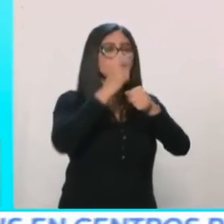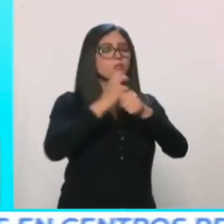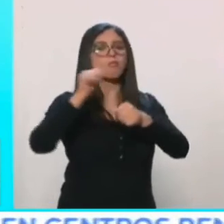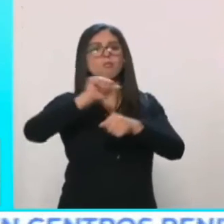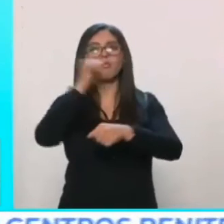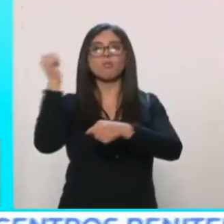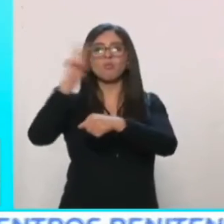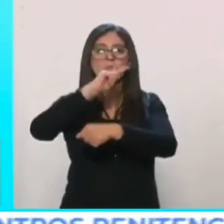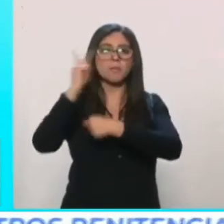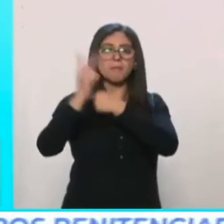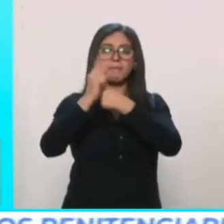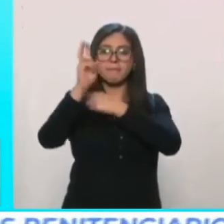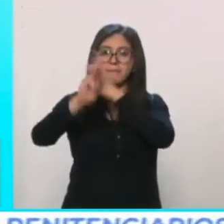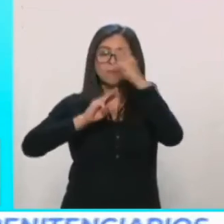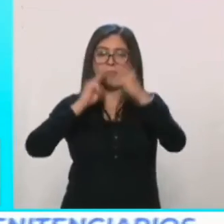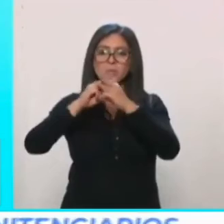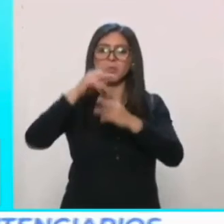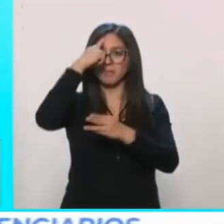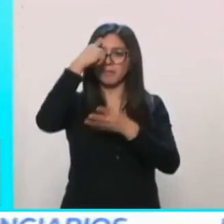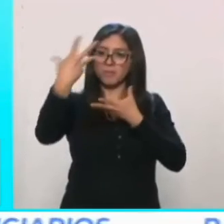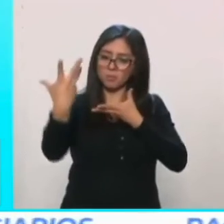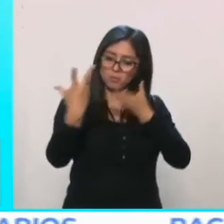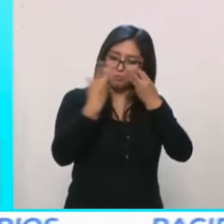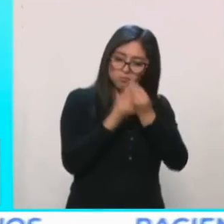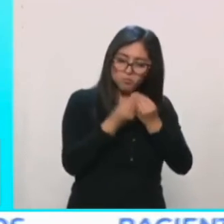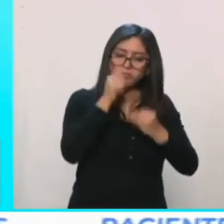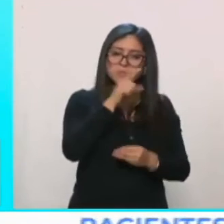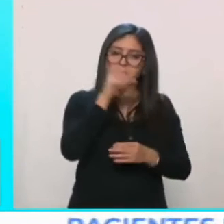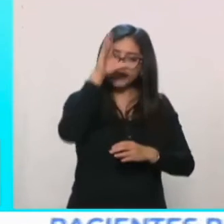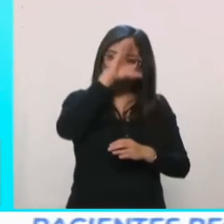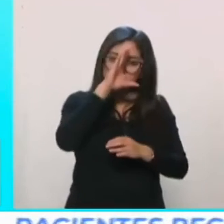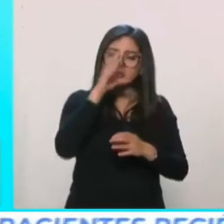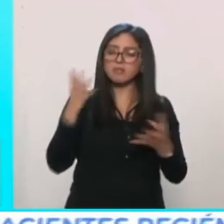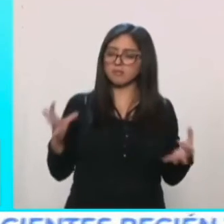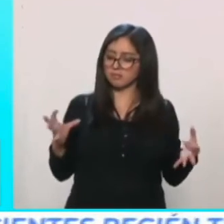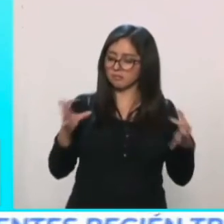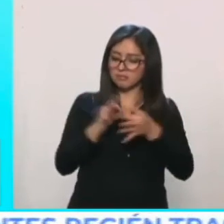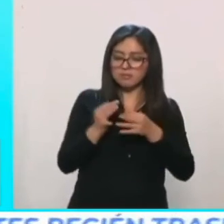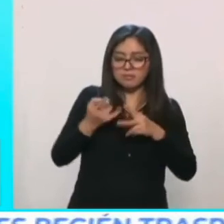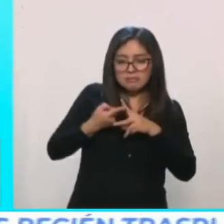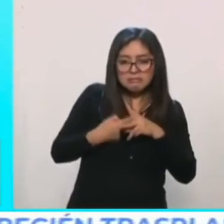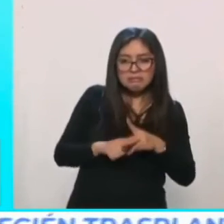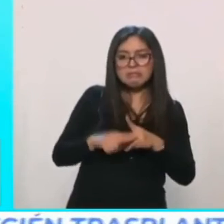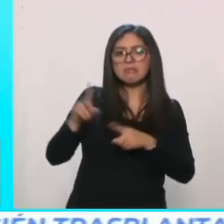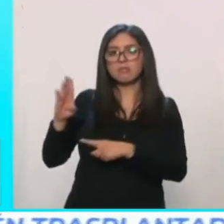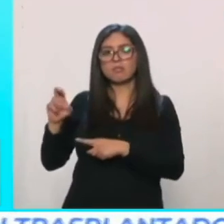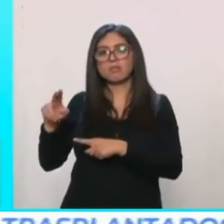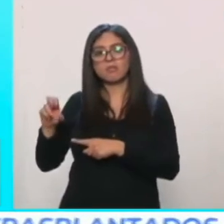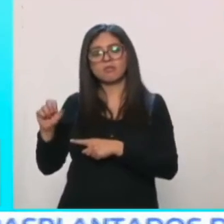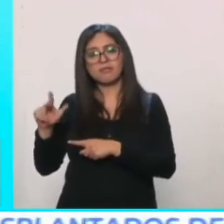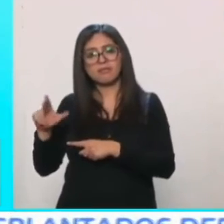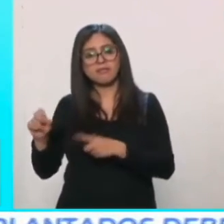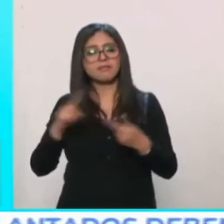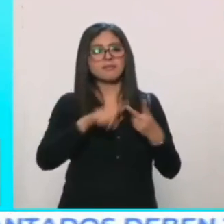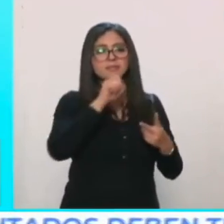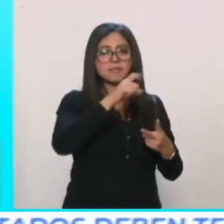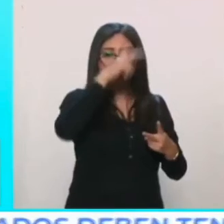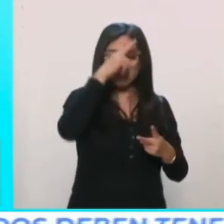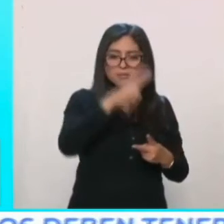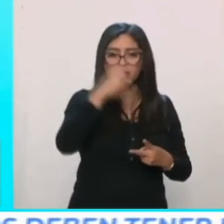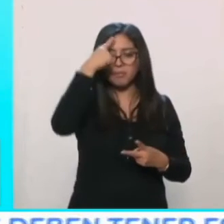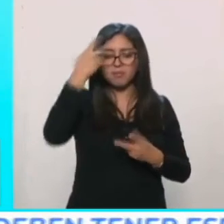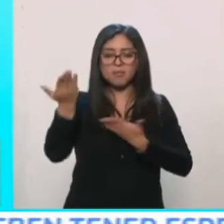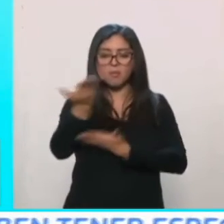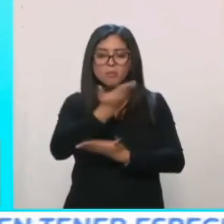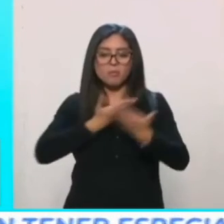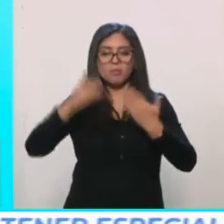mundo a integrarse a esta iniciativa que han iniciado Buenos Aires y México, para seguir compartiendo nuestros contenidos